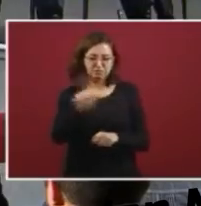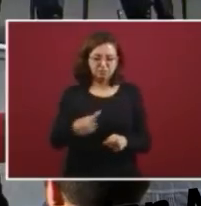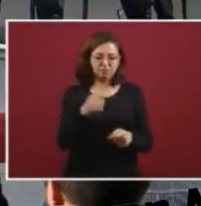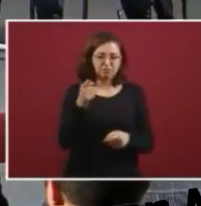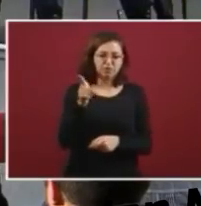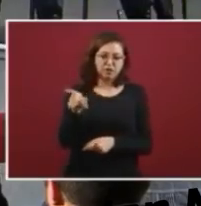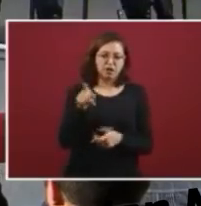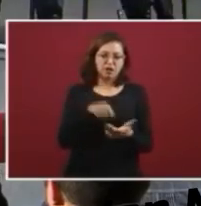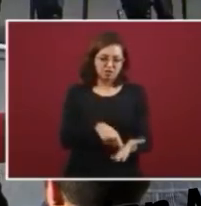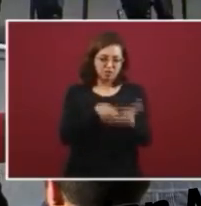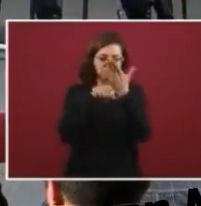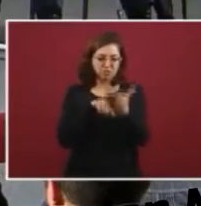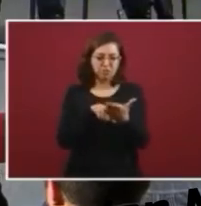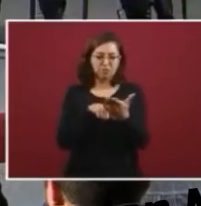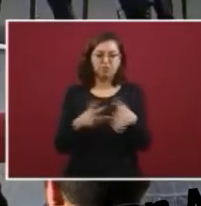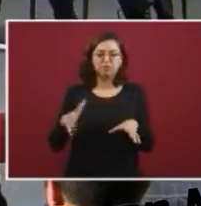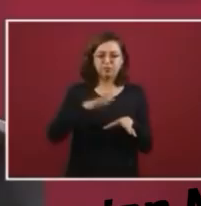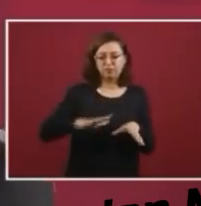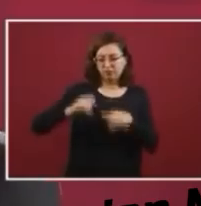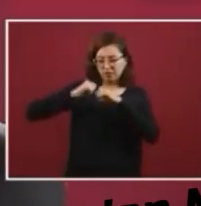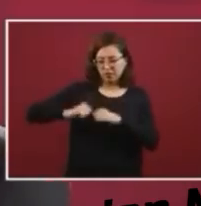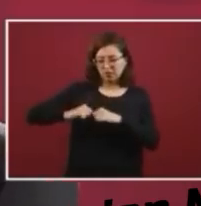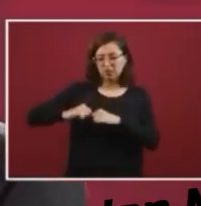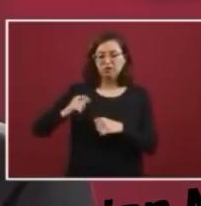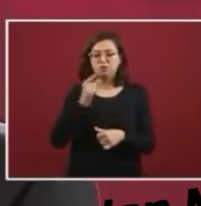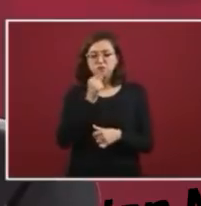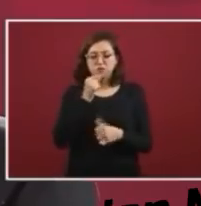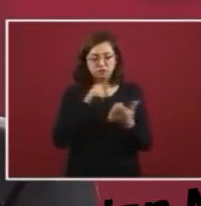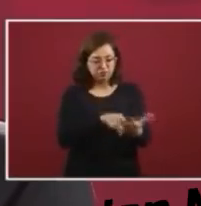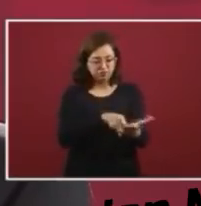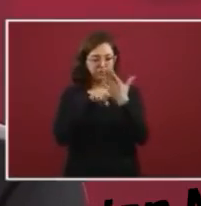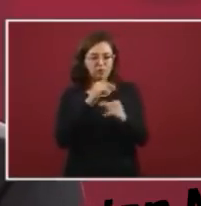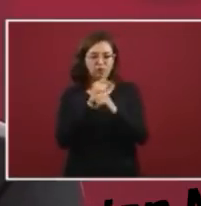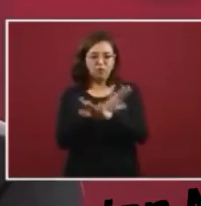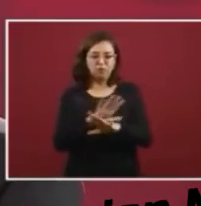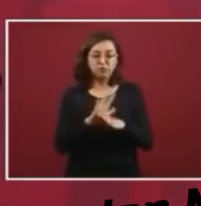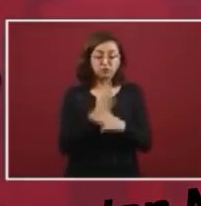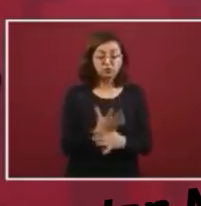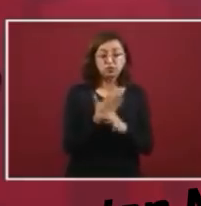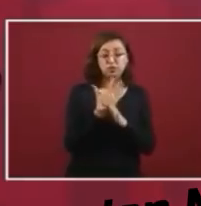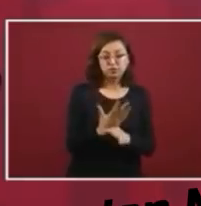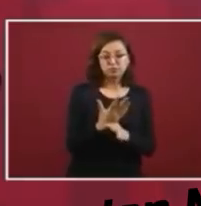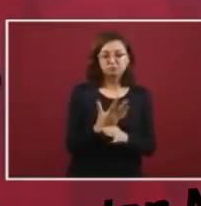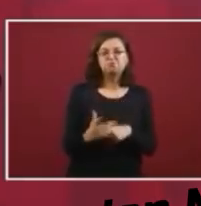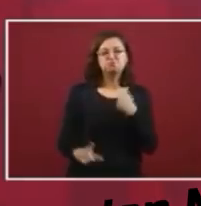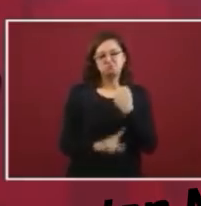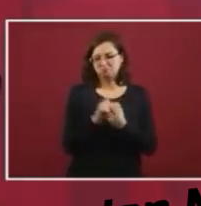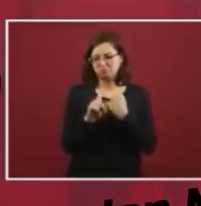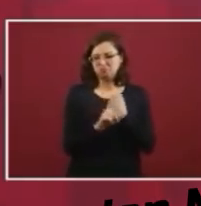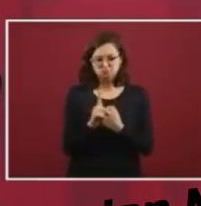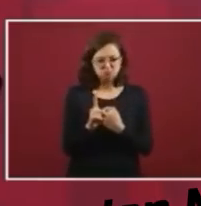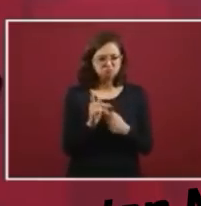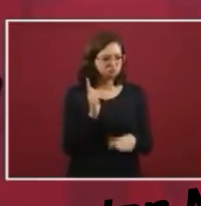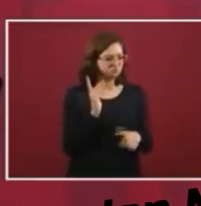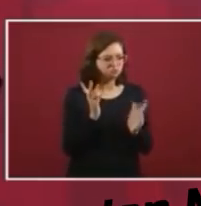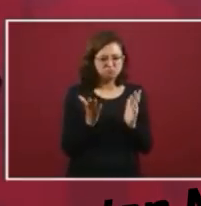tanto el fiscal de distrito como las autoridades propiamente policiales, que estaban resueltos o que se